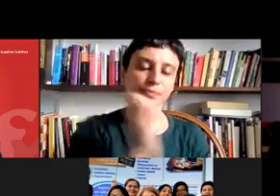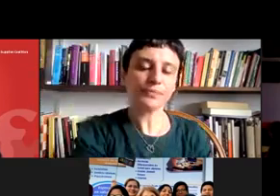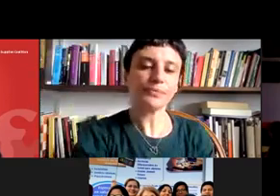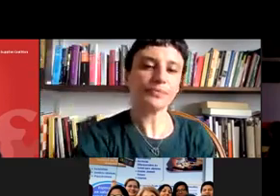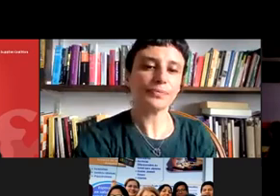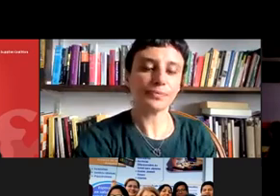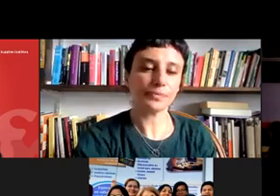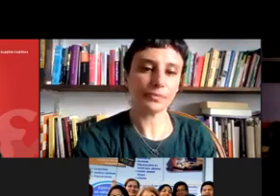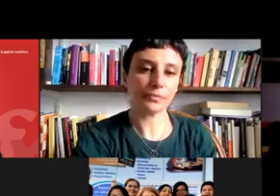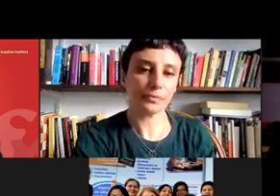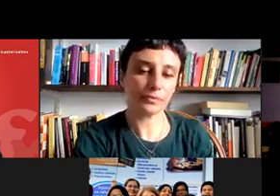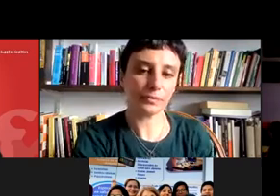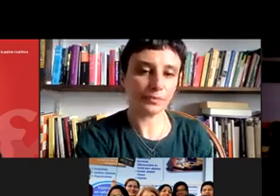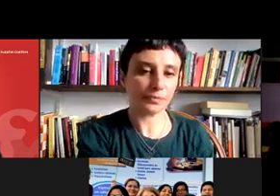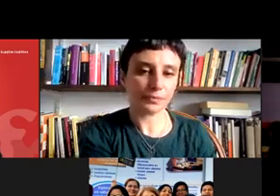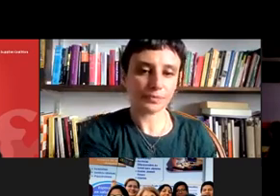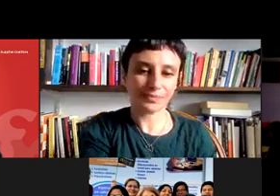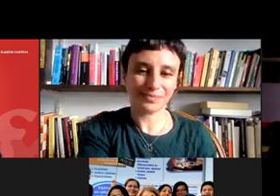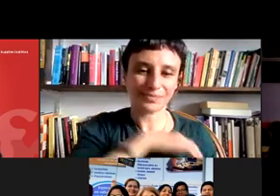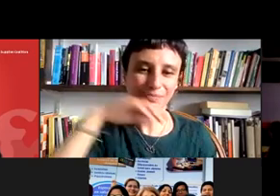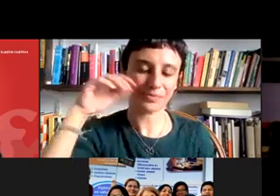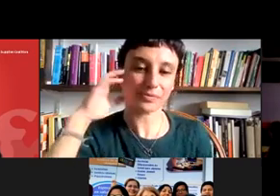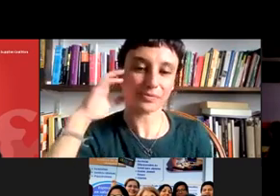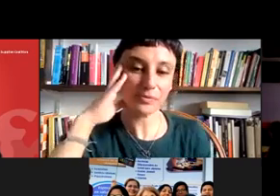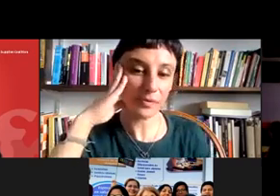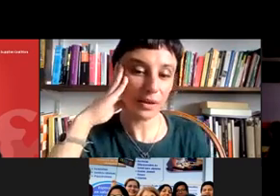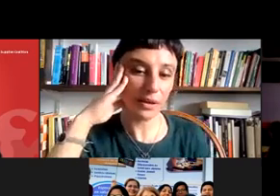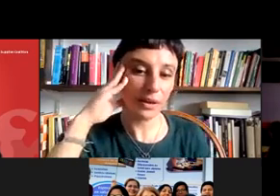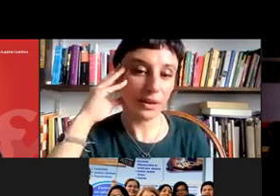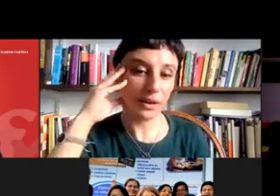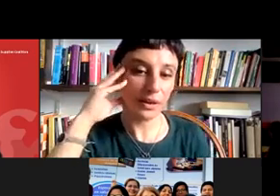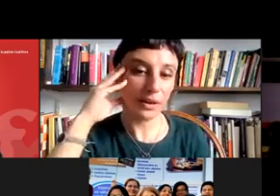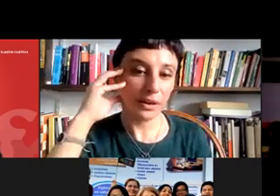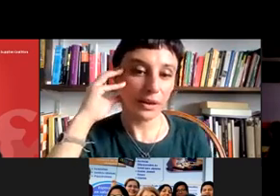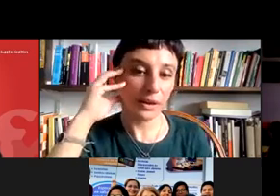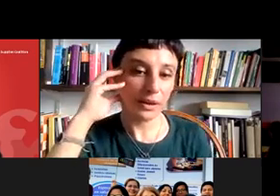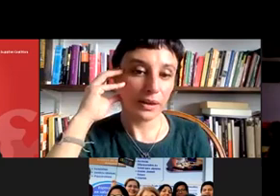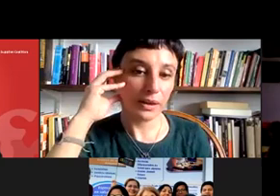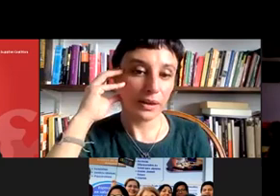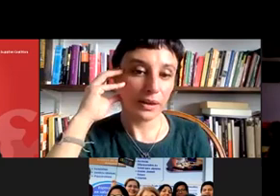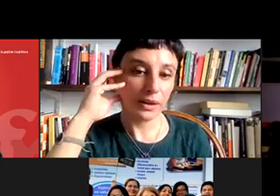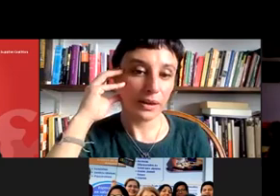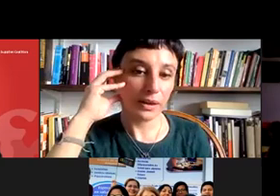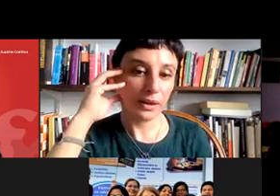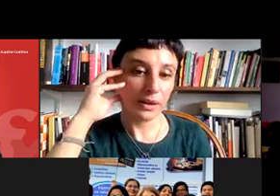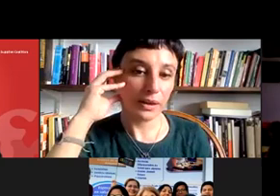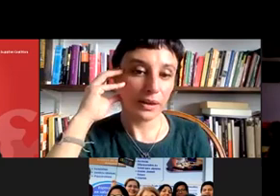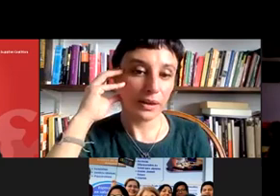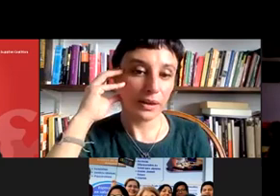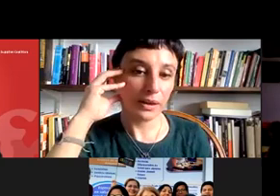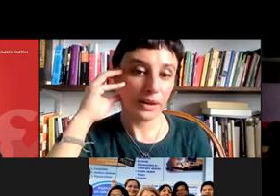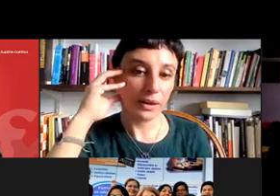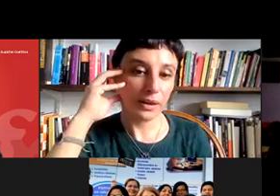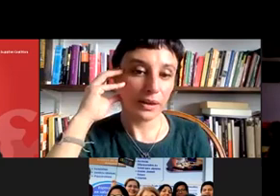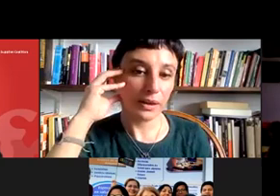me come, bueno, es empezar a hacer entender a la familia que es una persona autónoma con